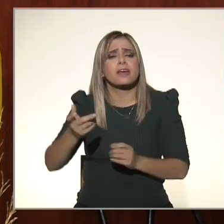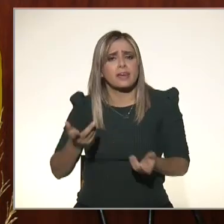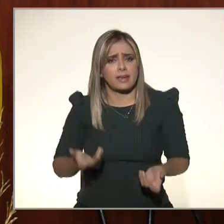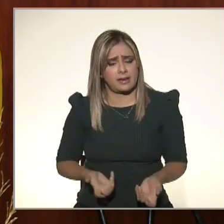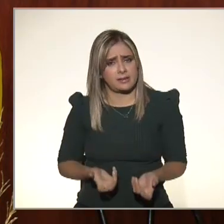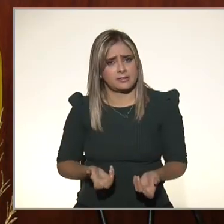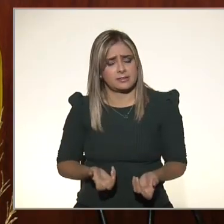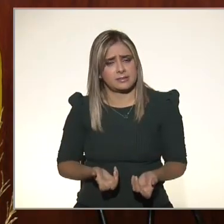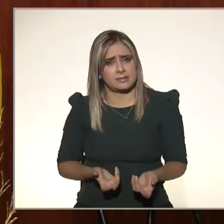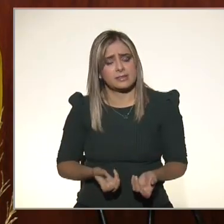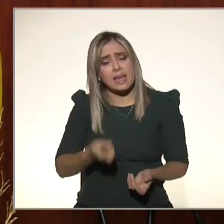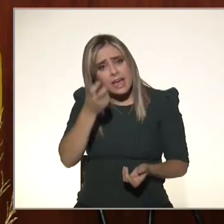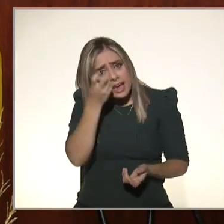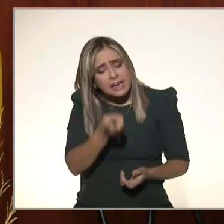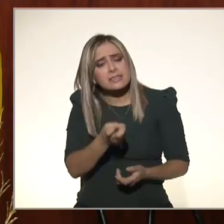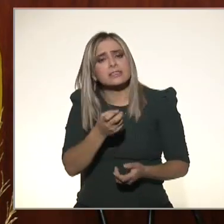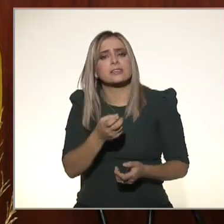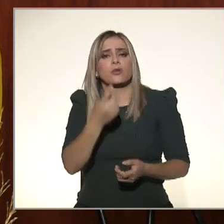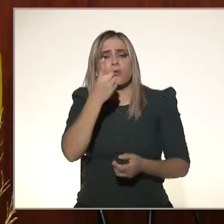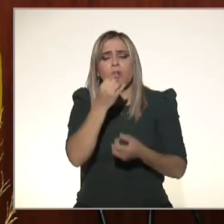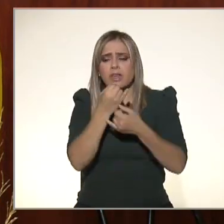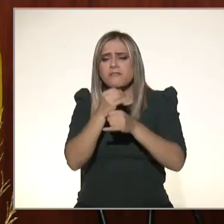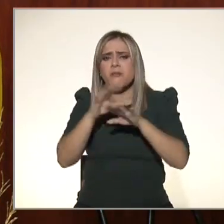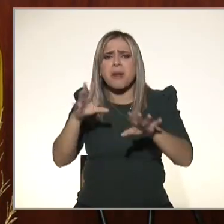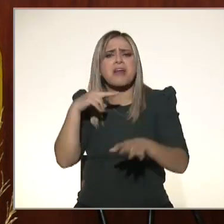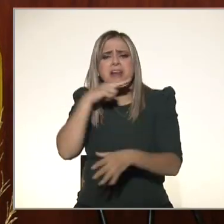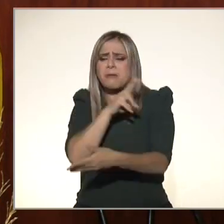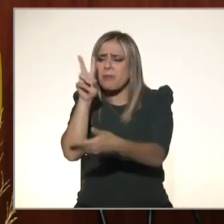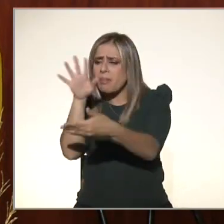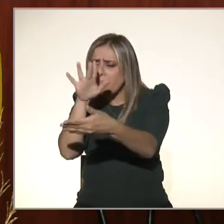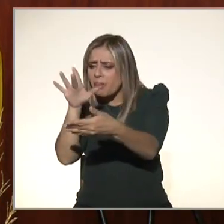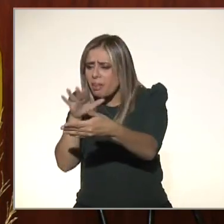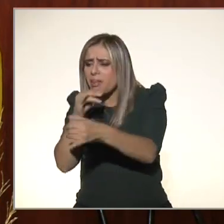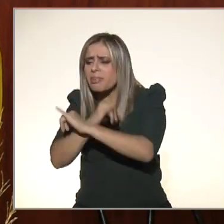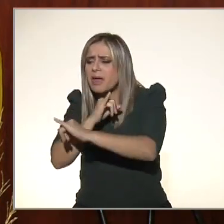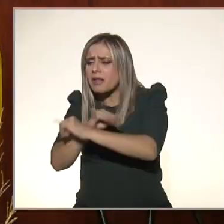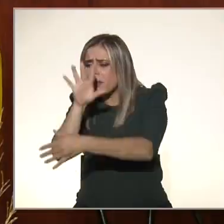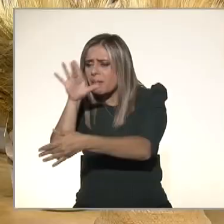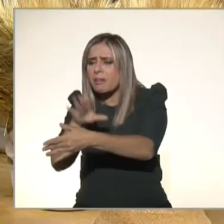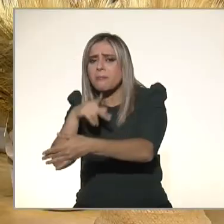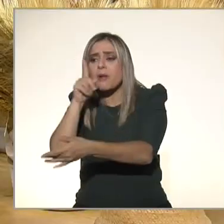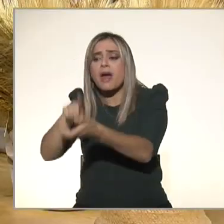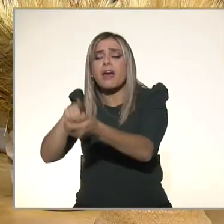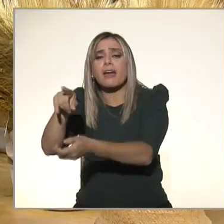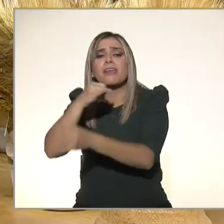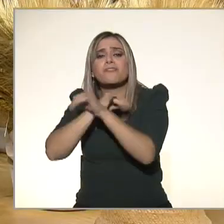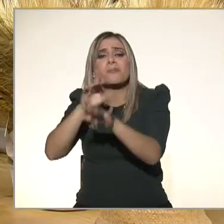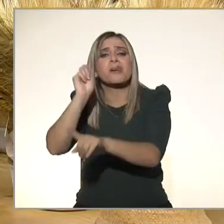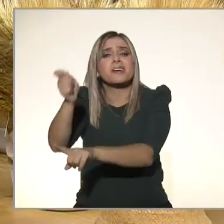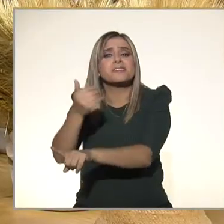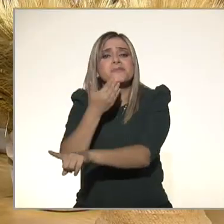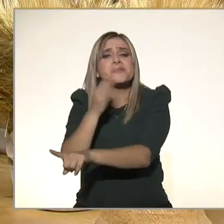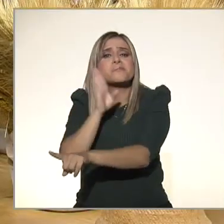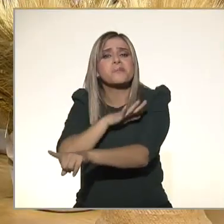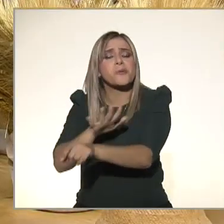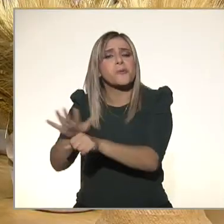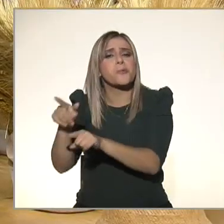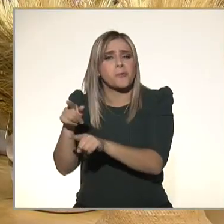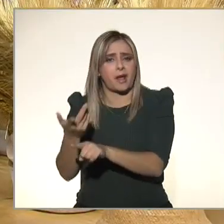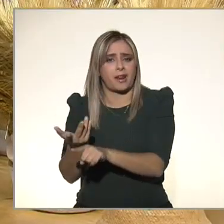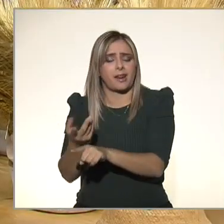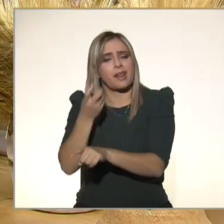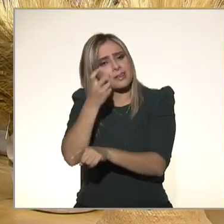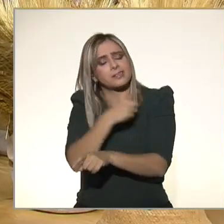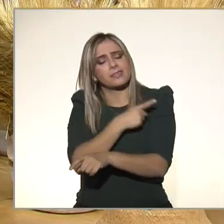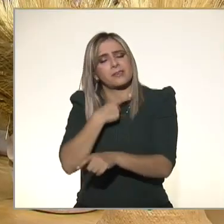muchas veces pueden tener la información a la mano, pero no errónea. sabemos qué tipo de información. Y eso es algo muy importante que tenemos que cuidar para llegar a donde